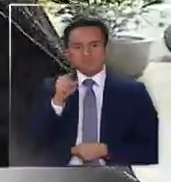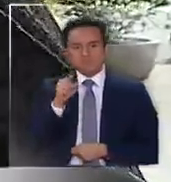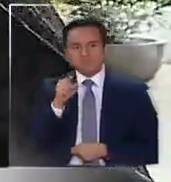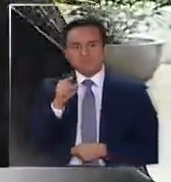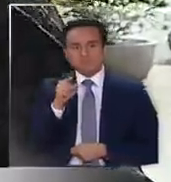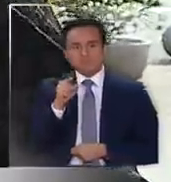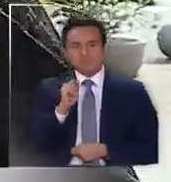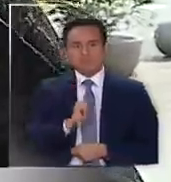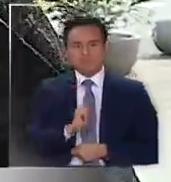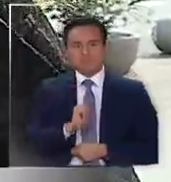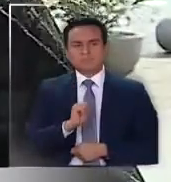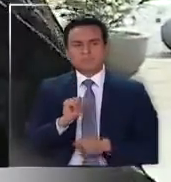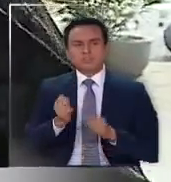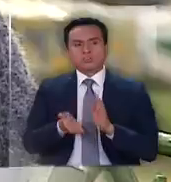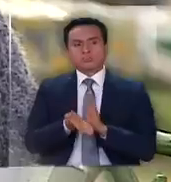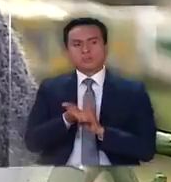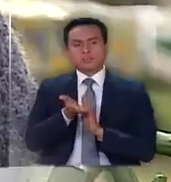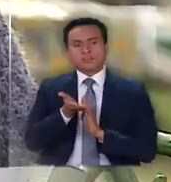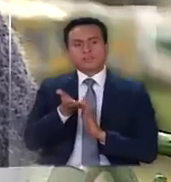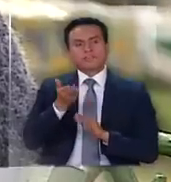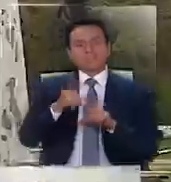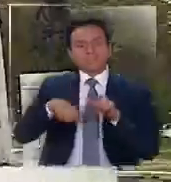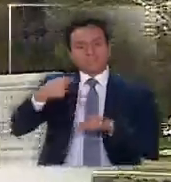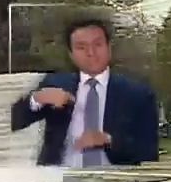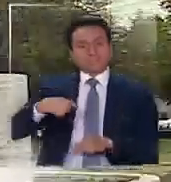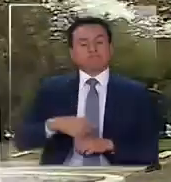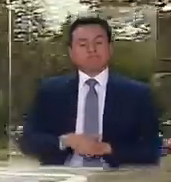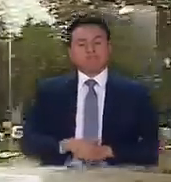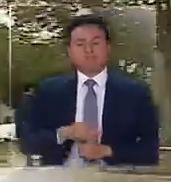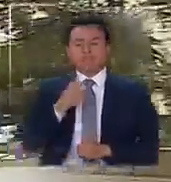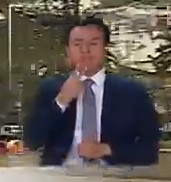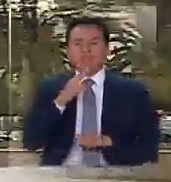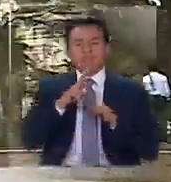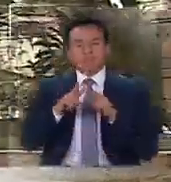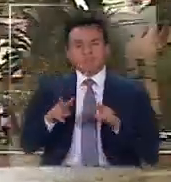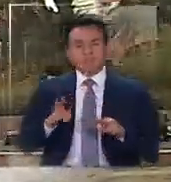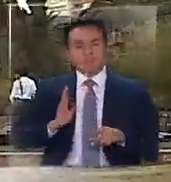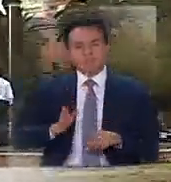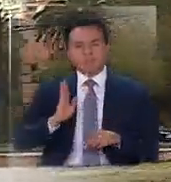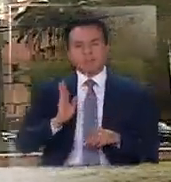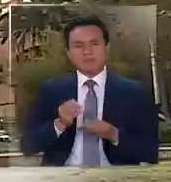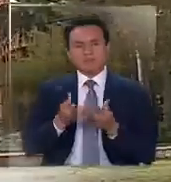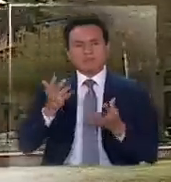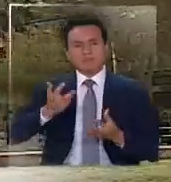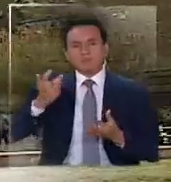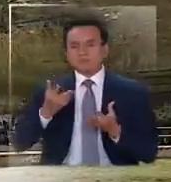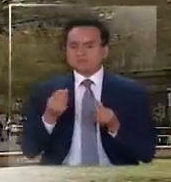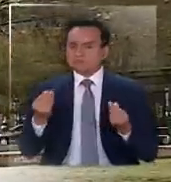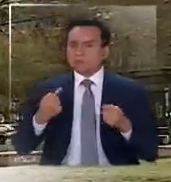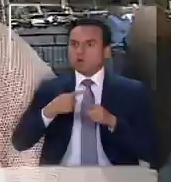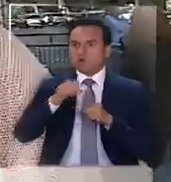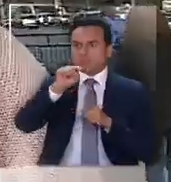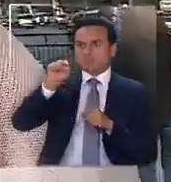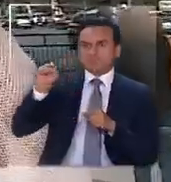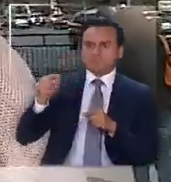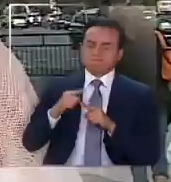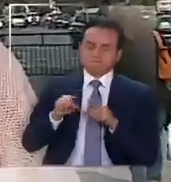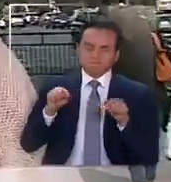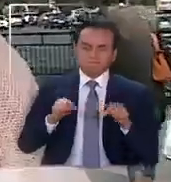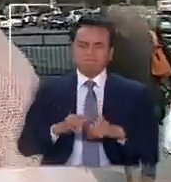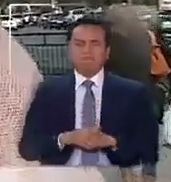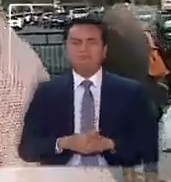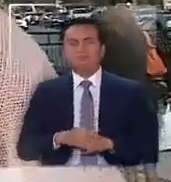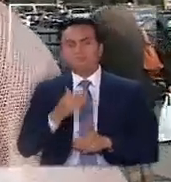que subiera su plusvalía. Además se puede vivir tranquilo, todavía no hay tanta delincuencia como en otras partes.